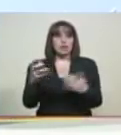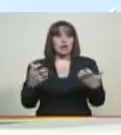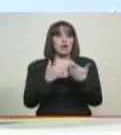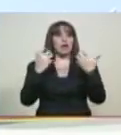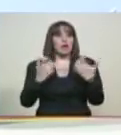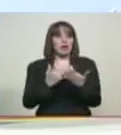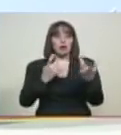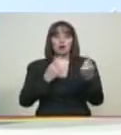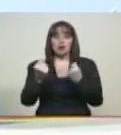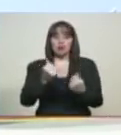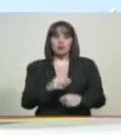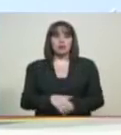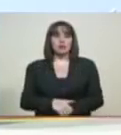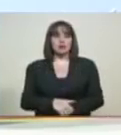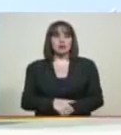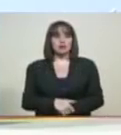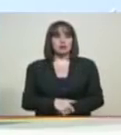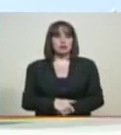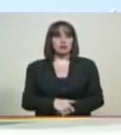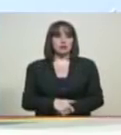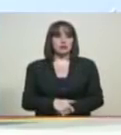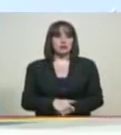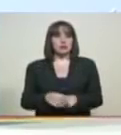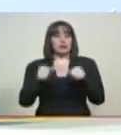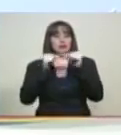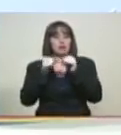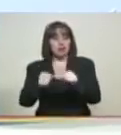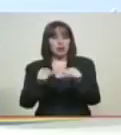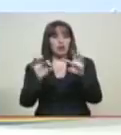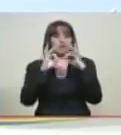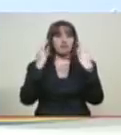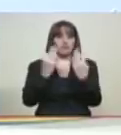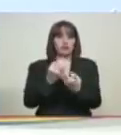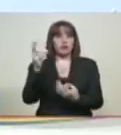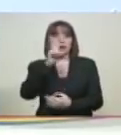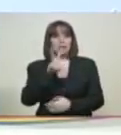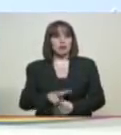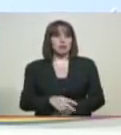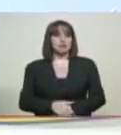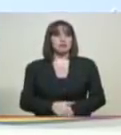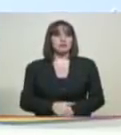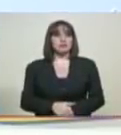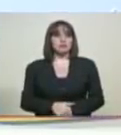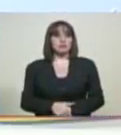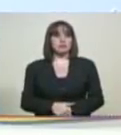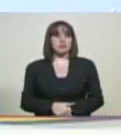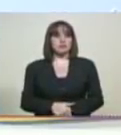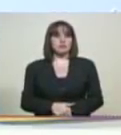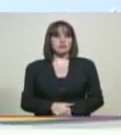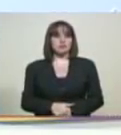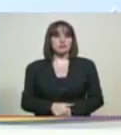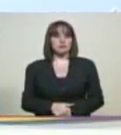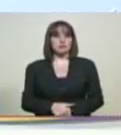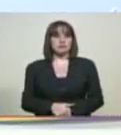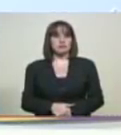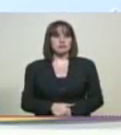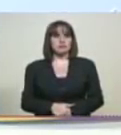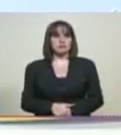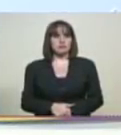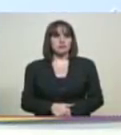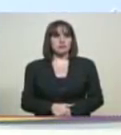económica y de estabilidad de la familia venezolana y se trata y unir